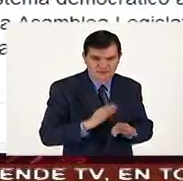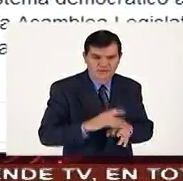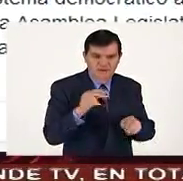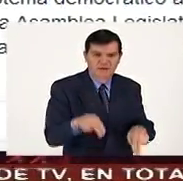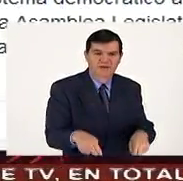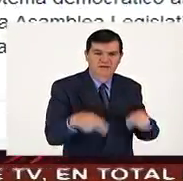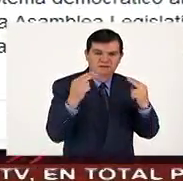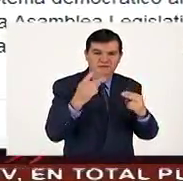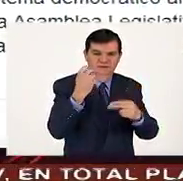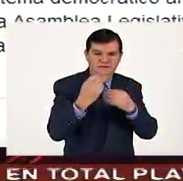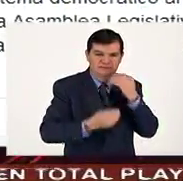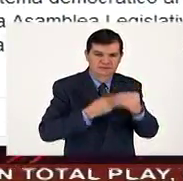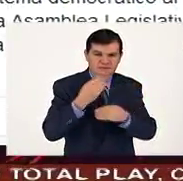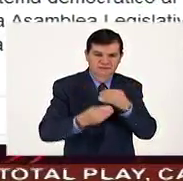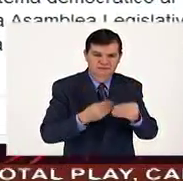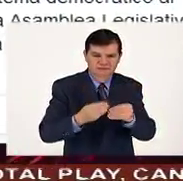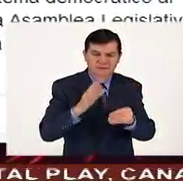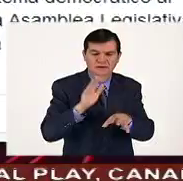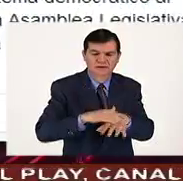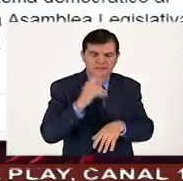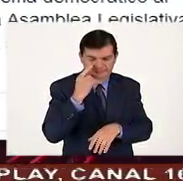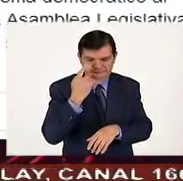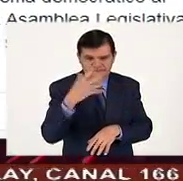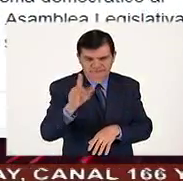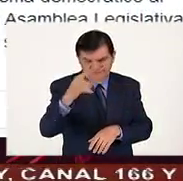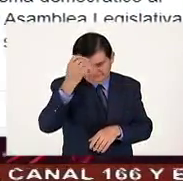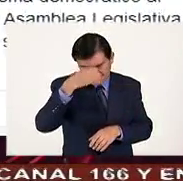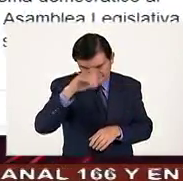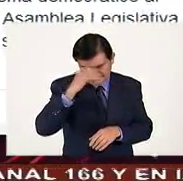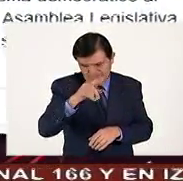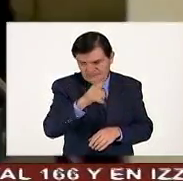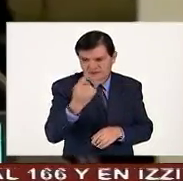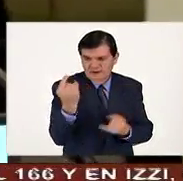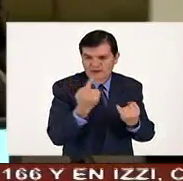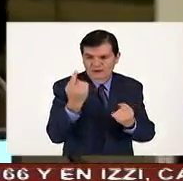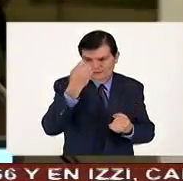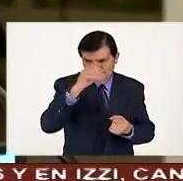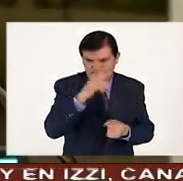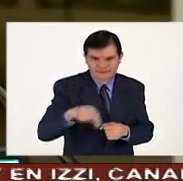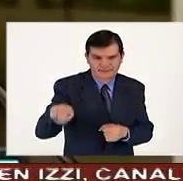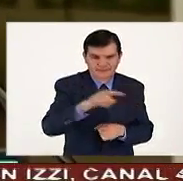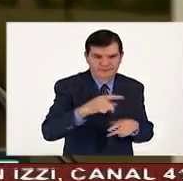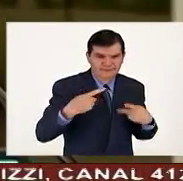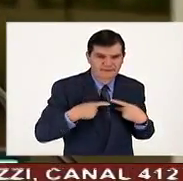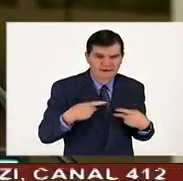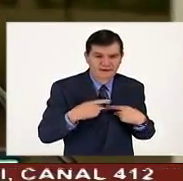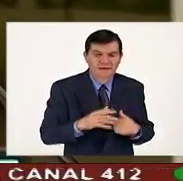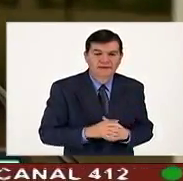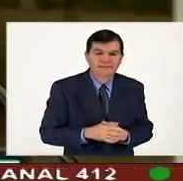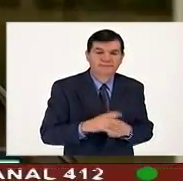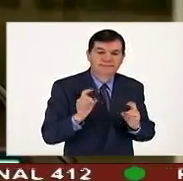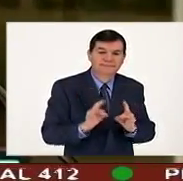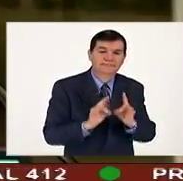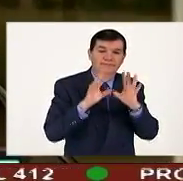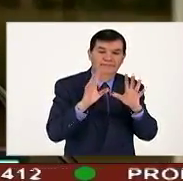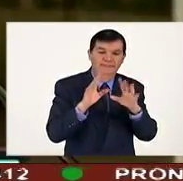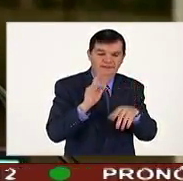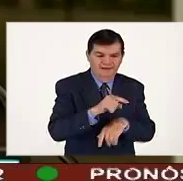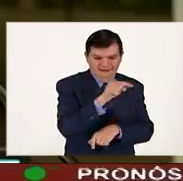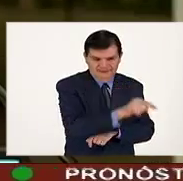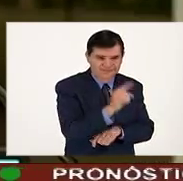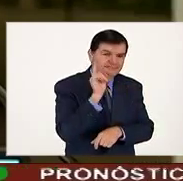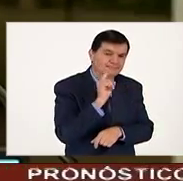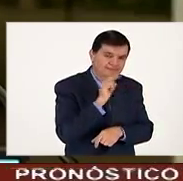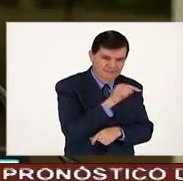asunto de esta discusión? A ver, ¿qué opinas tú y qué opina nuestro público? Resulta que la